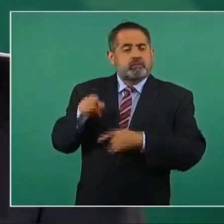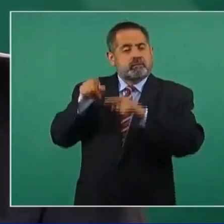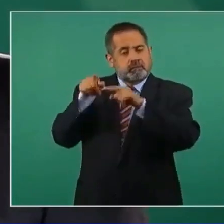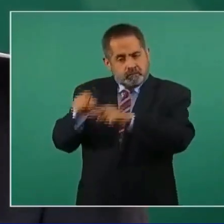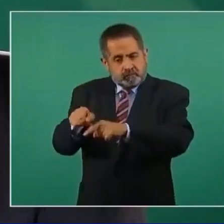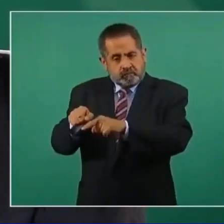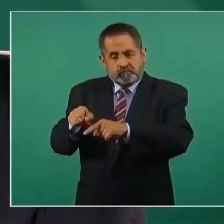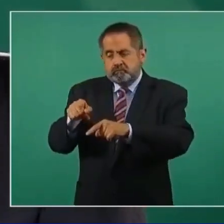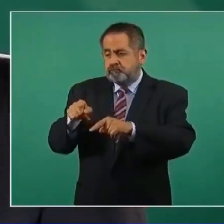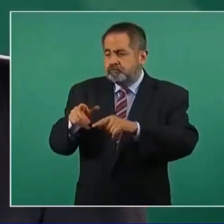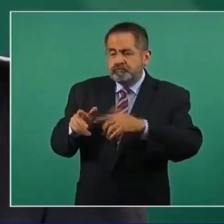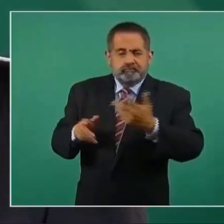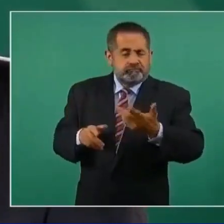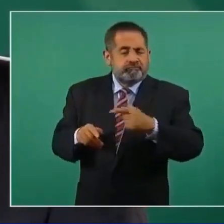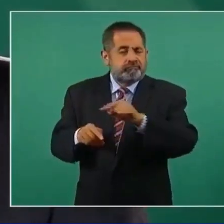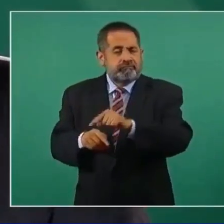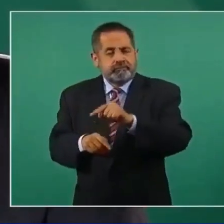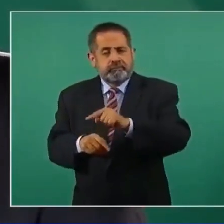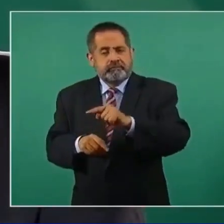quedó